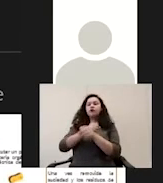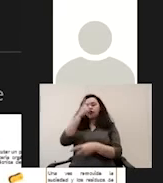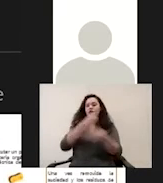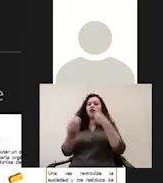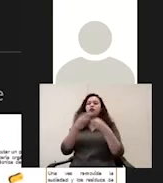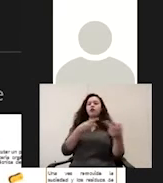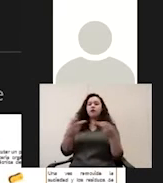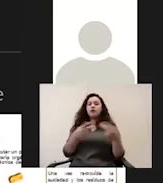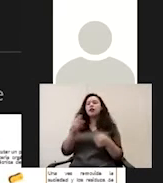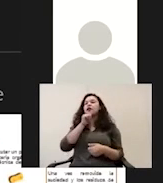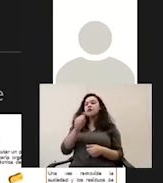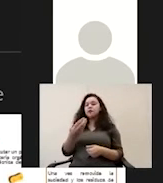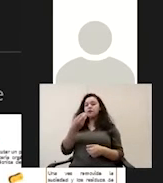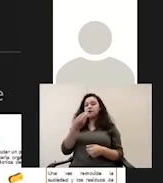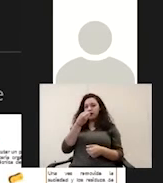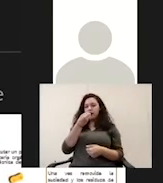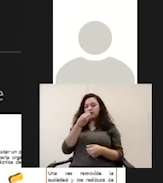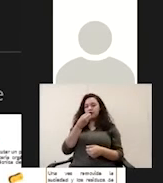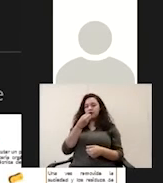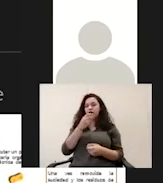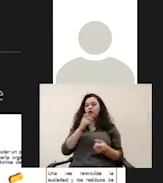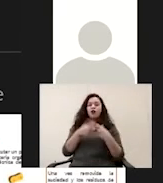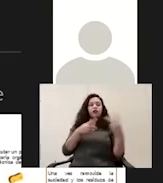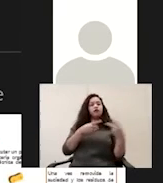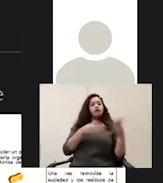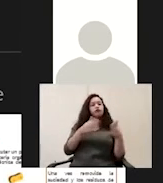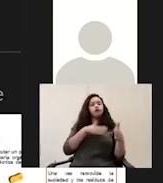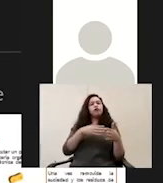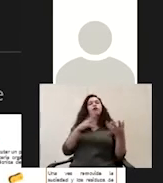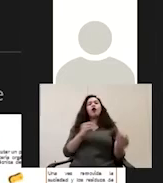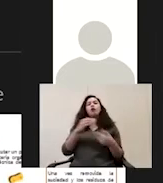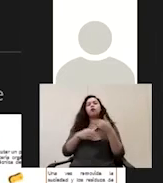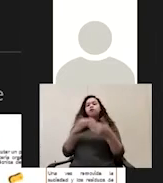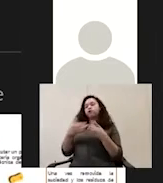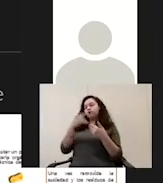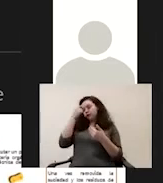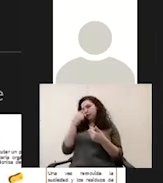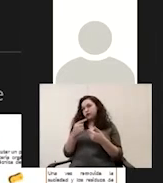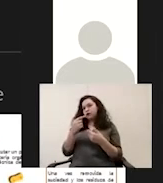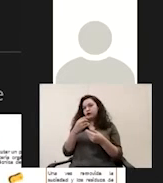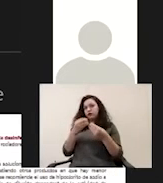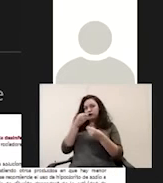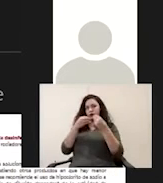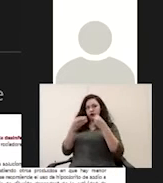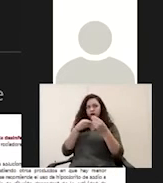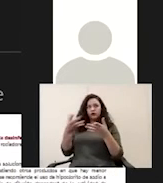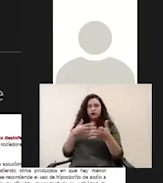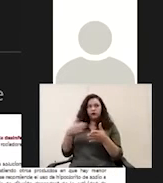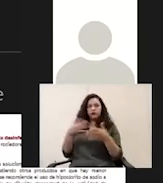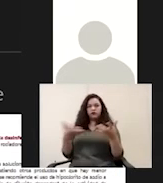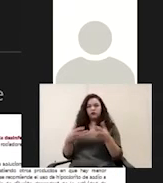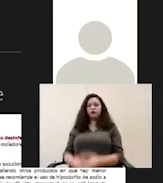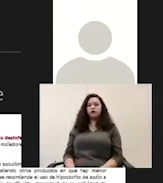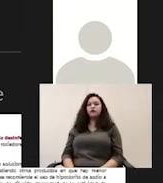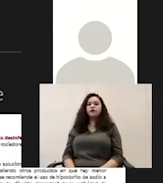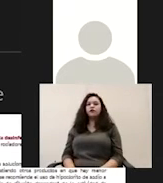caso que se den alimentos preparados o se lleve a cabo el procedimiento de preparación de alimentos. Entonces, bueno, nosotros